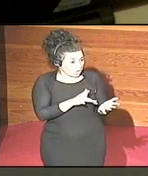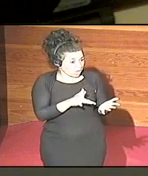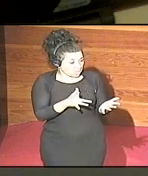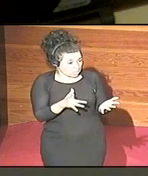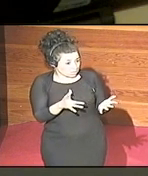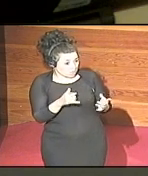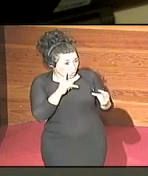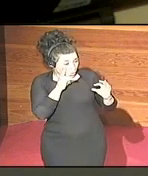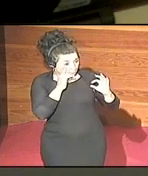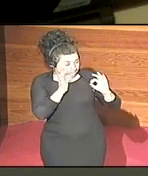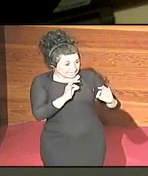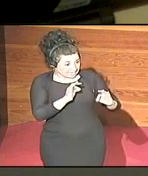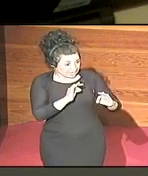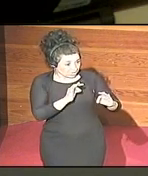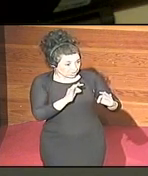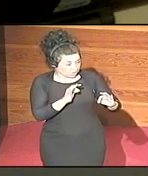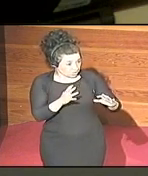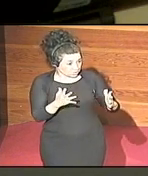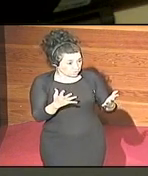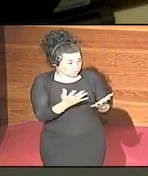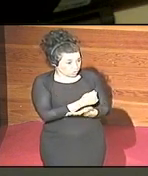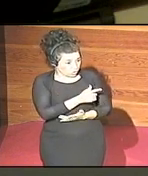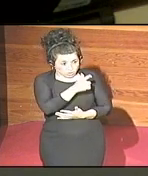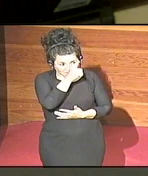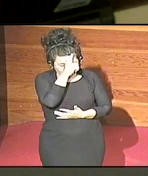bazas, todos los huevos